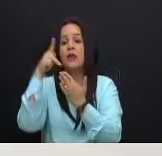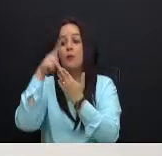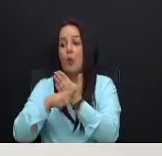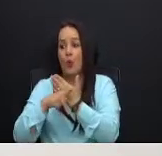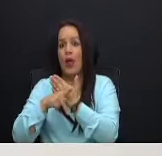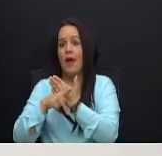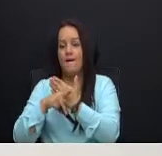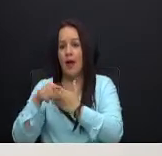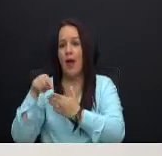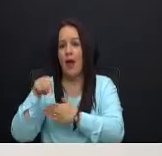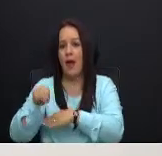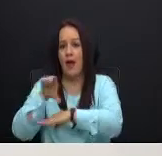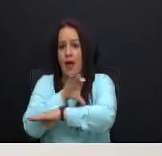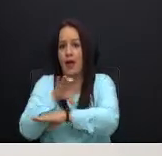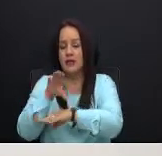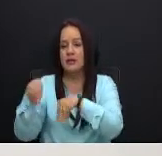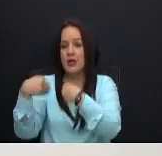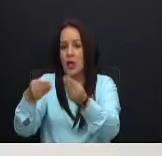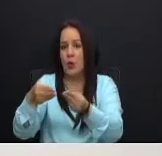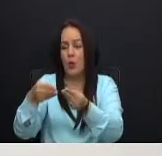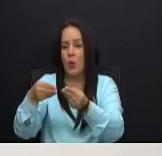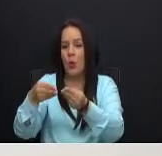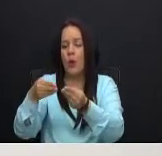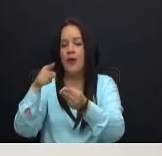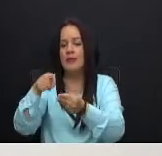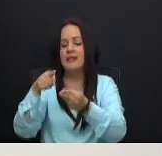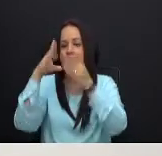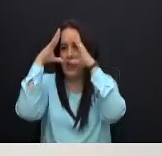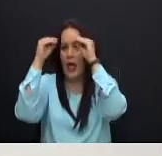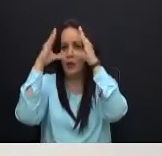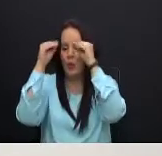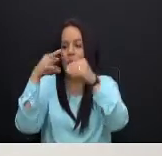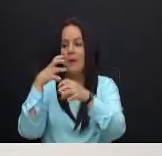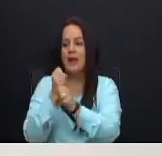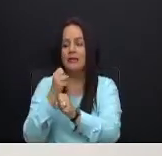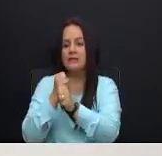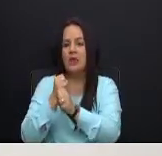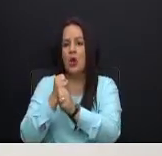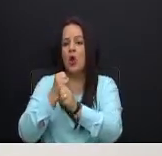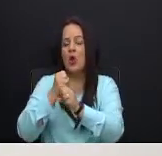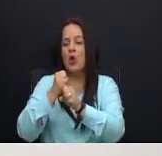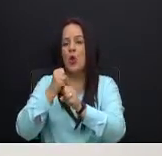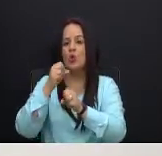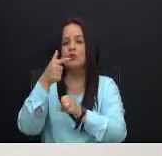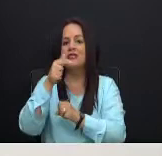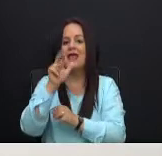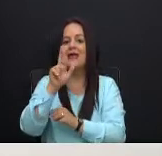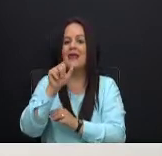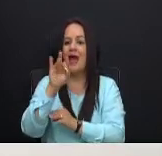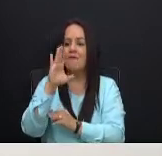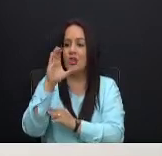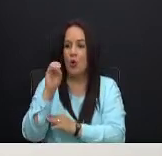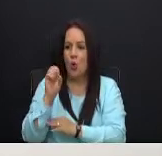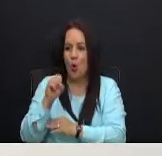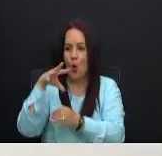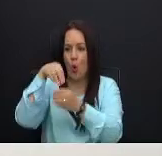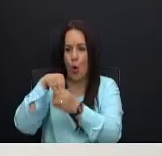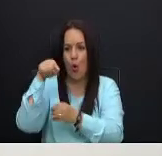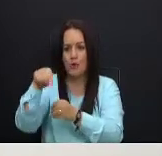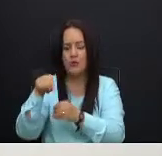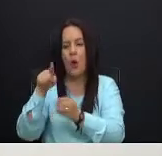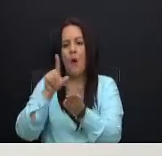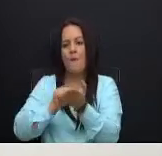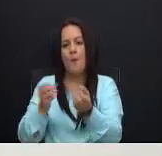se suministraron datos para crear los gráficos que están ahí publicados. Si se utilizó la